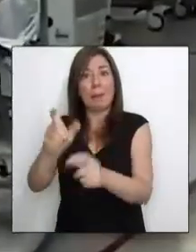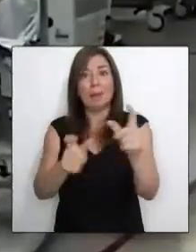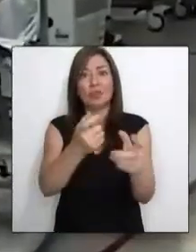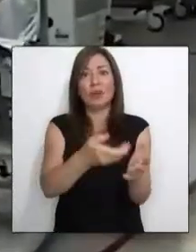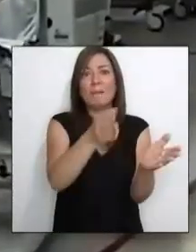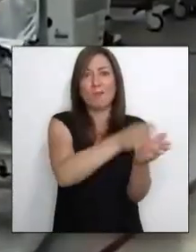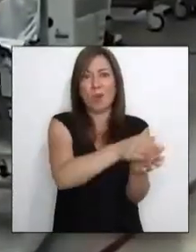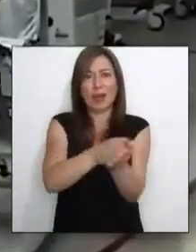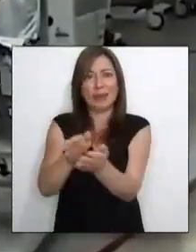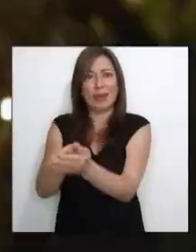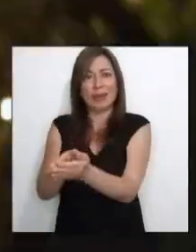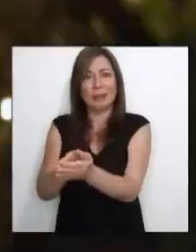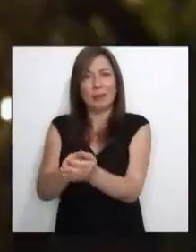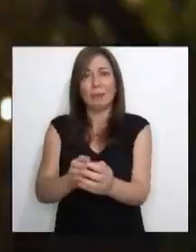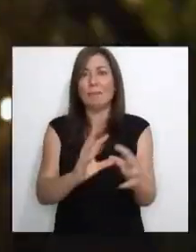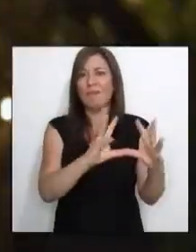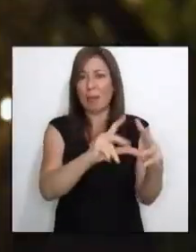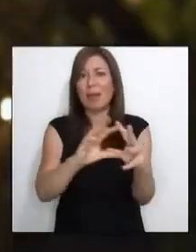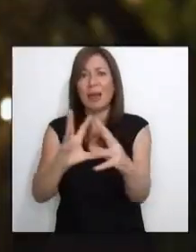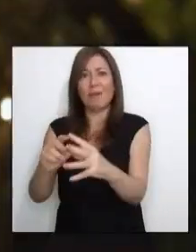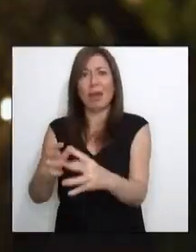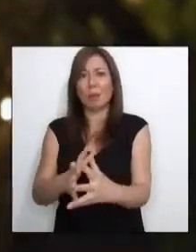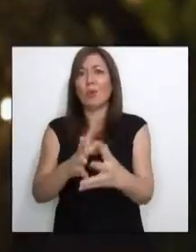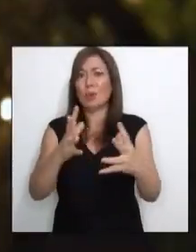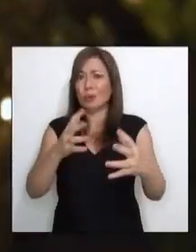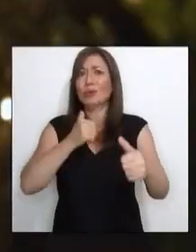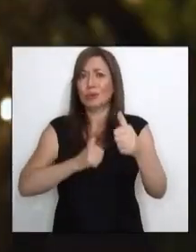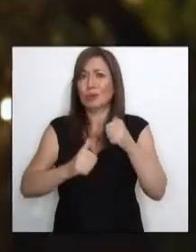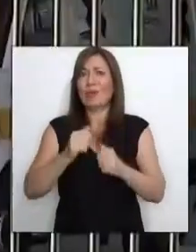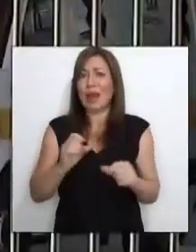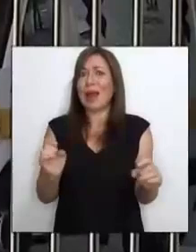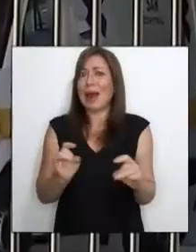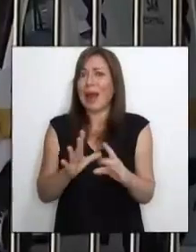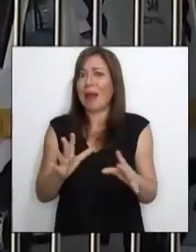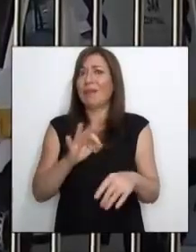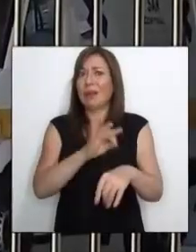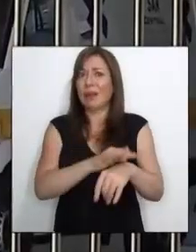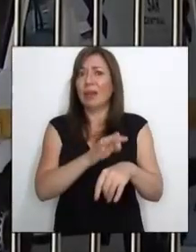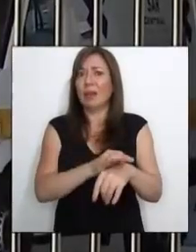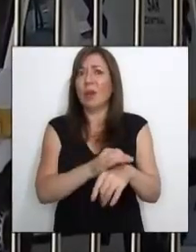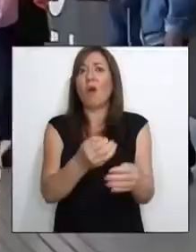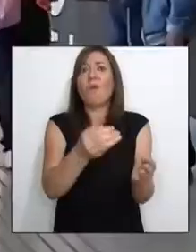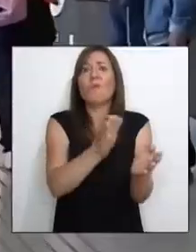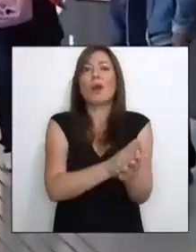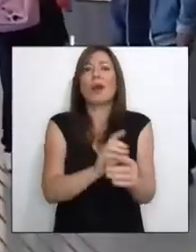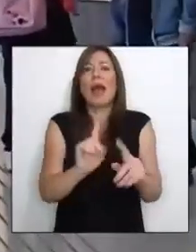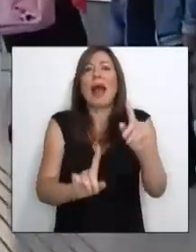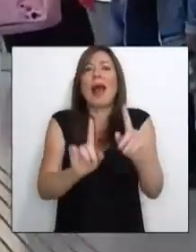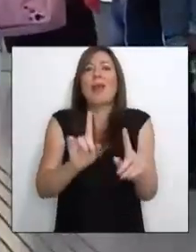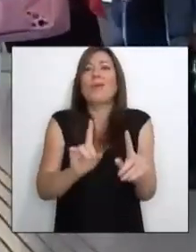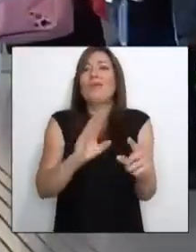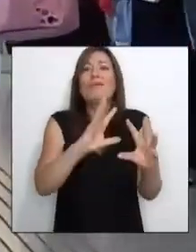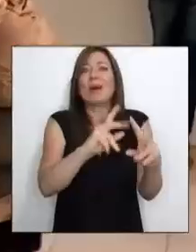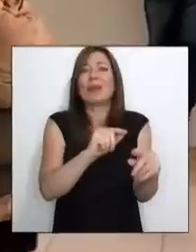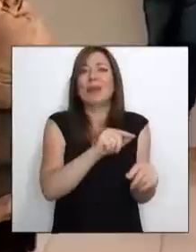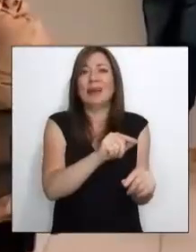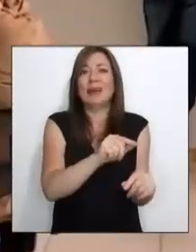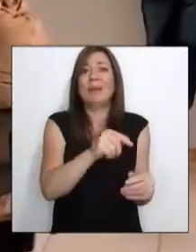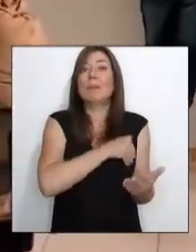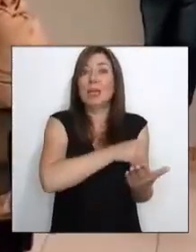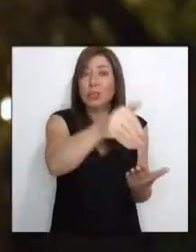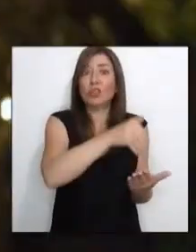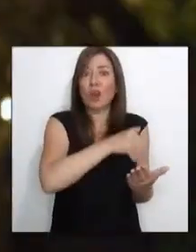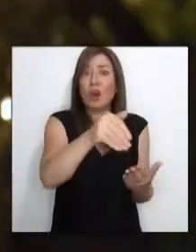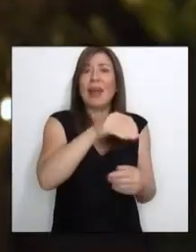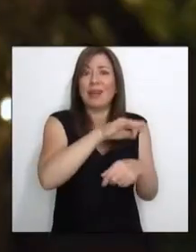de personas han muerto. Cientos de miles de familias han sufrido la grave enfermedad o pérdida de un ser querido.